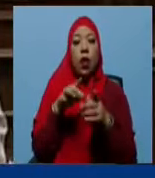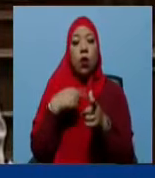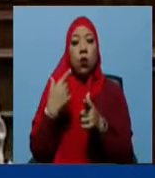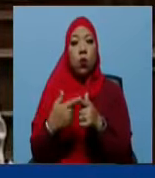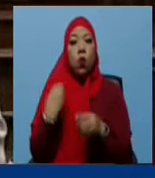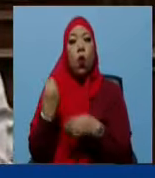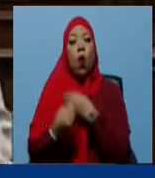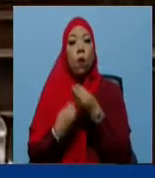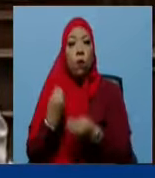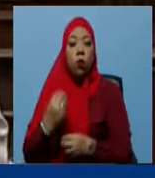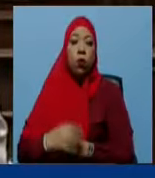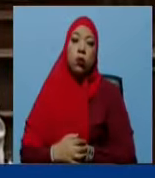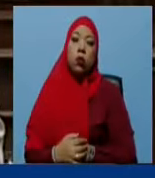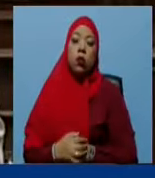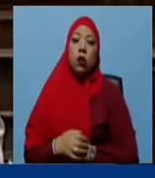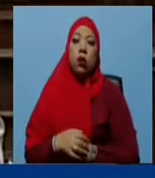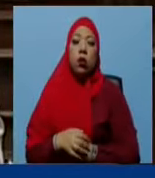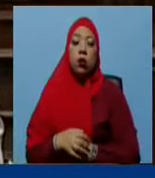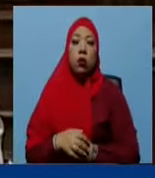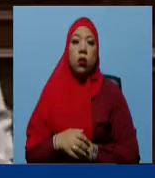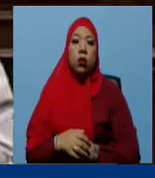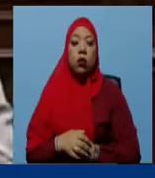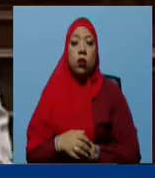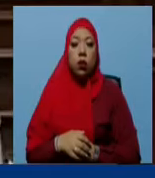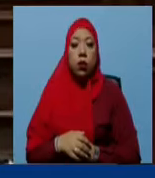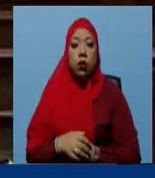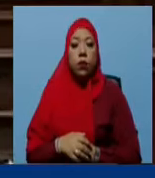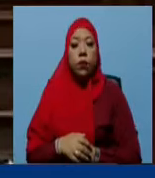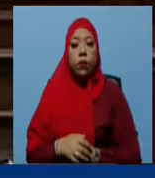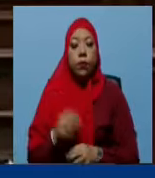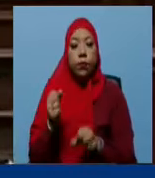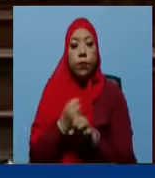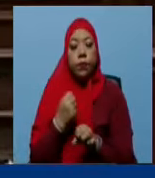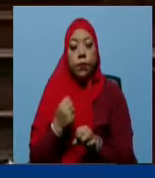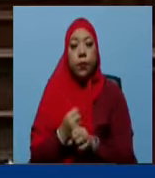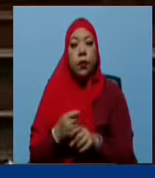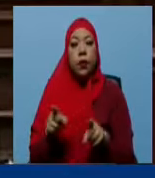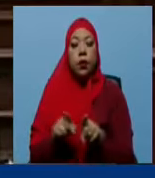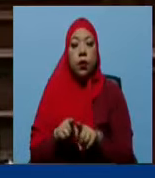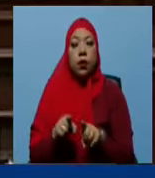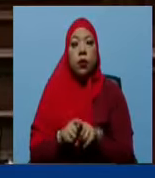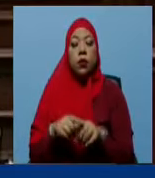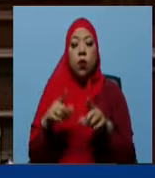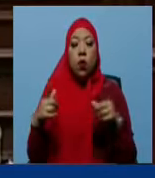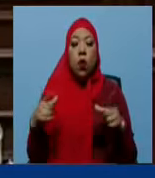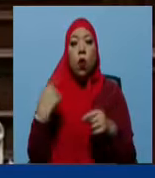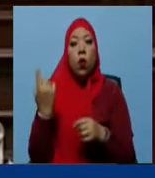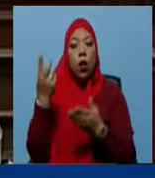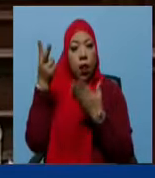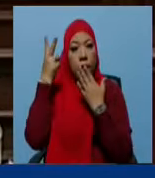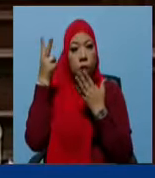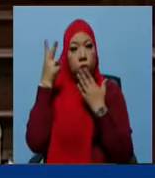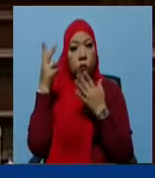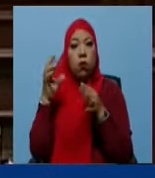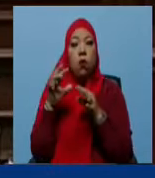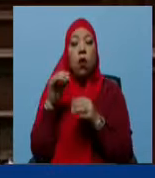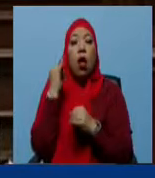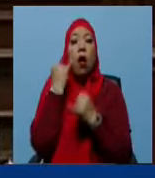habría que ver, fíjense ustedes, Guaycaipuro hablaba una lengua, un idioma,